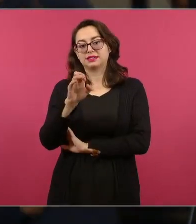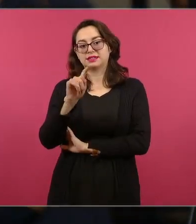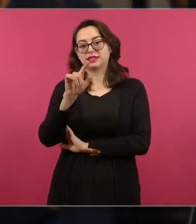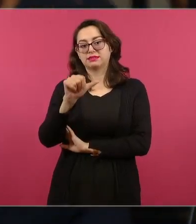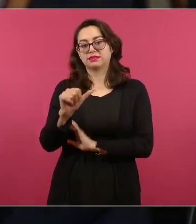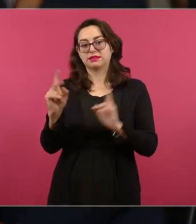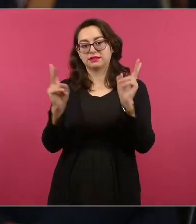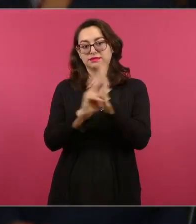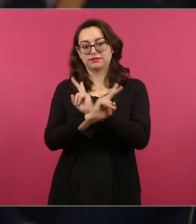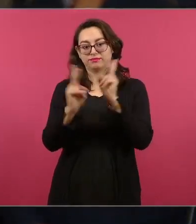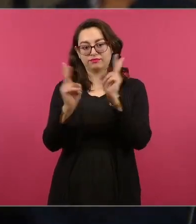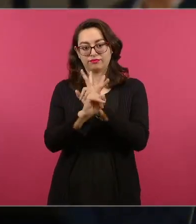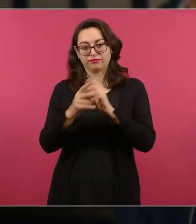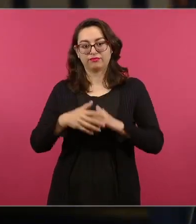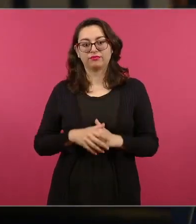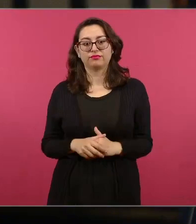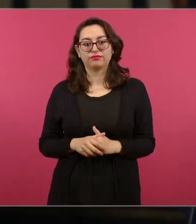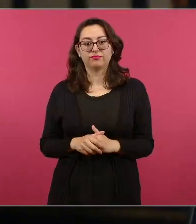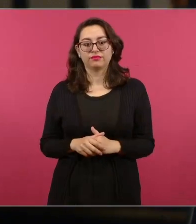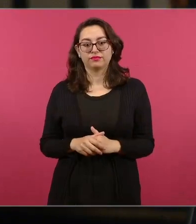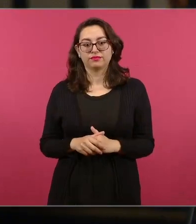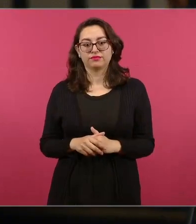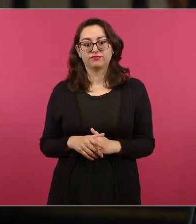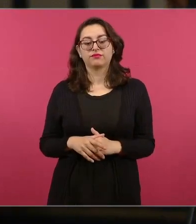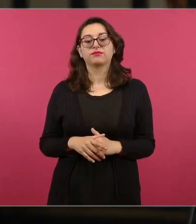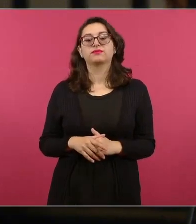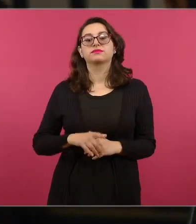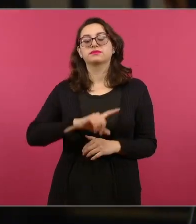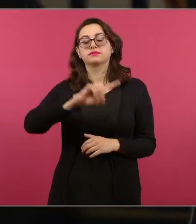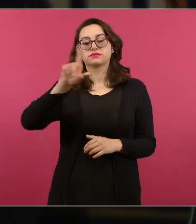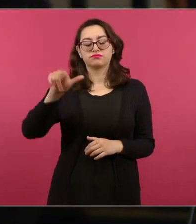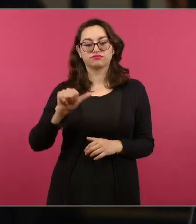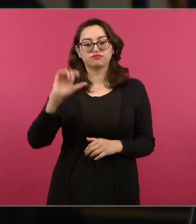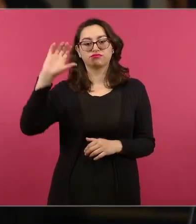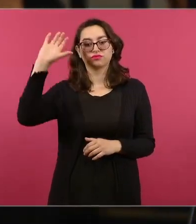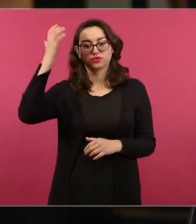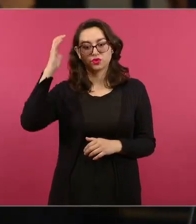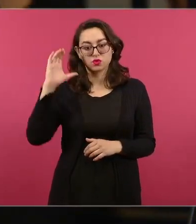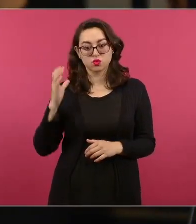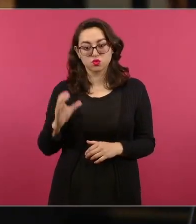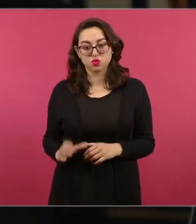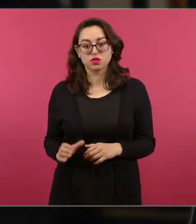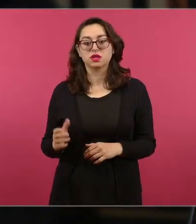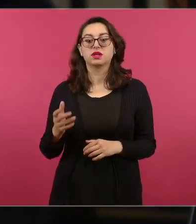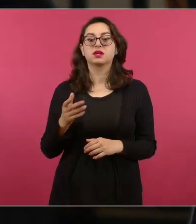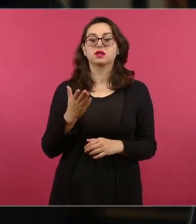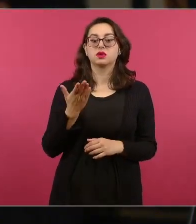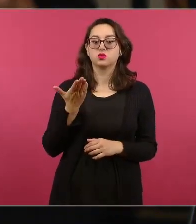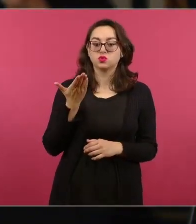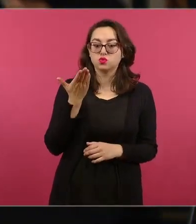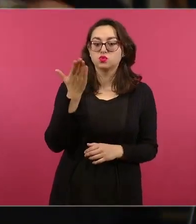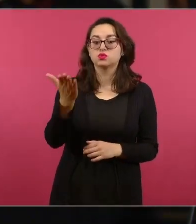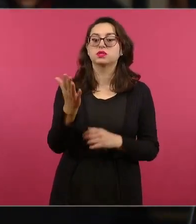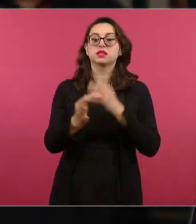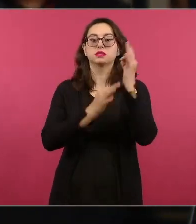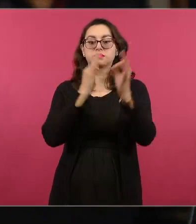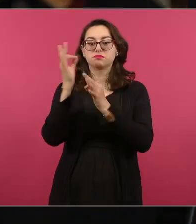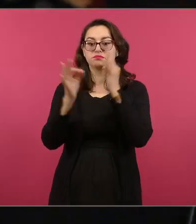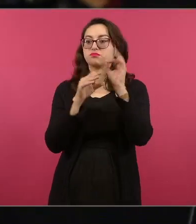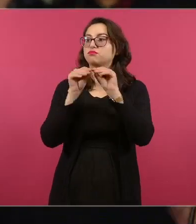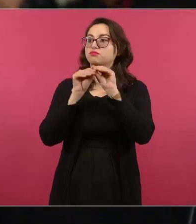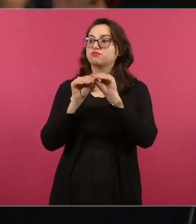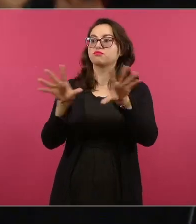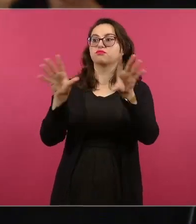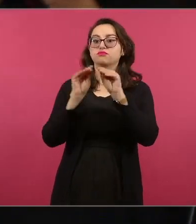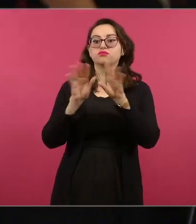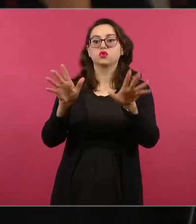tocó estar en su rueda de prensa y recuerdo que transmití toda la rueda de prensa en